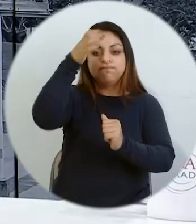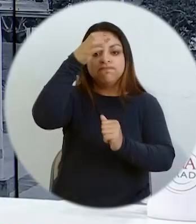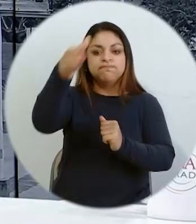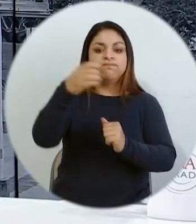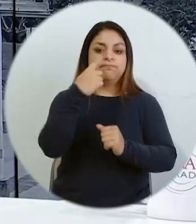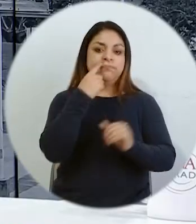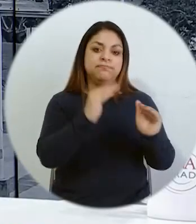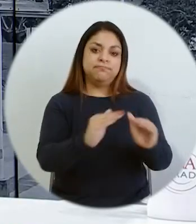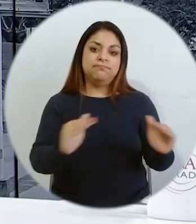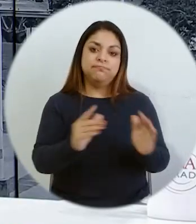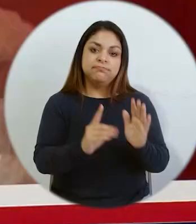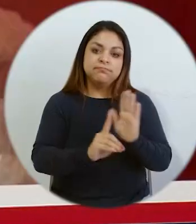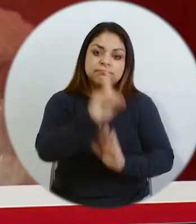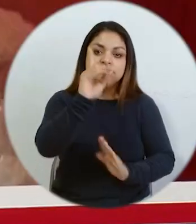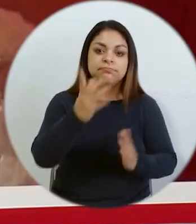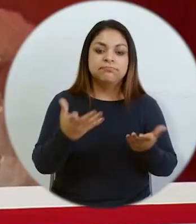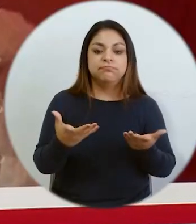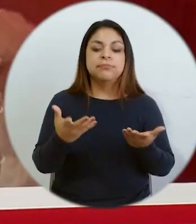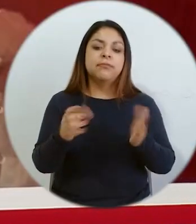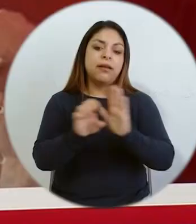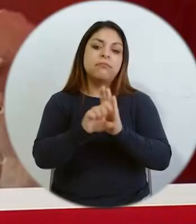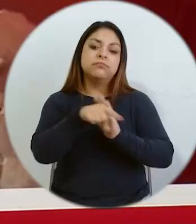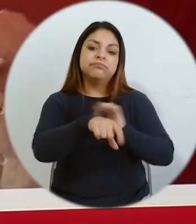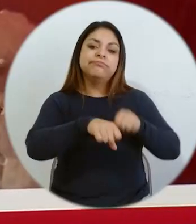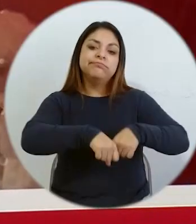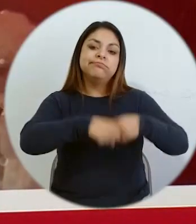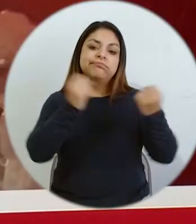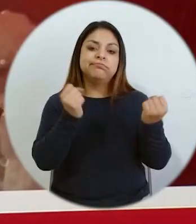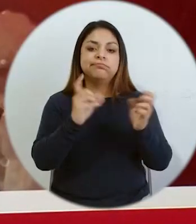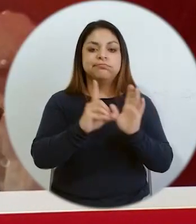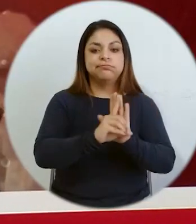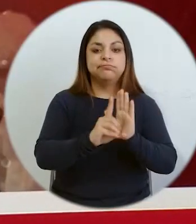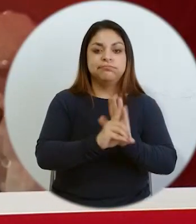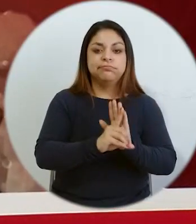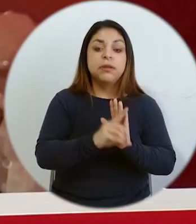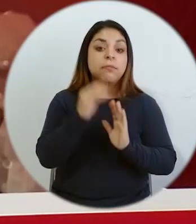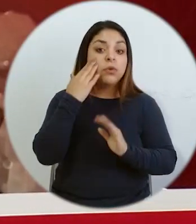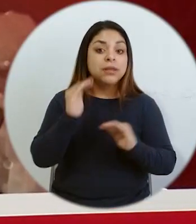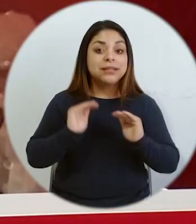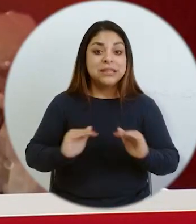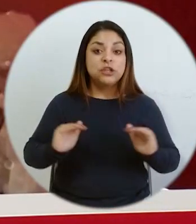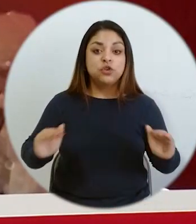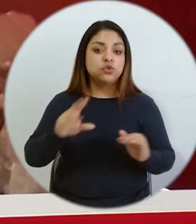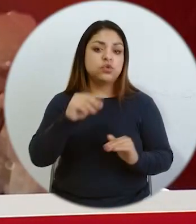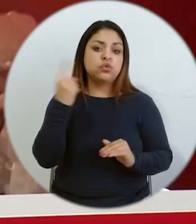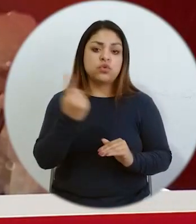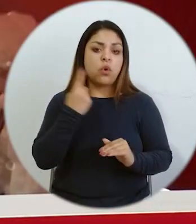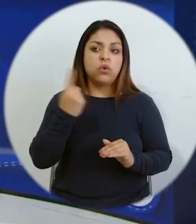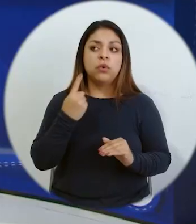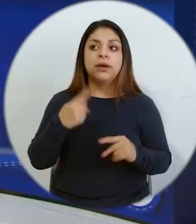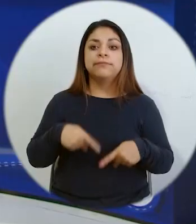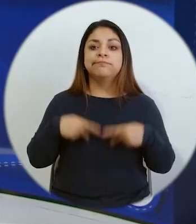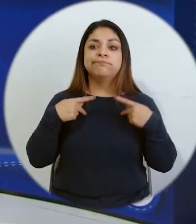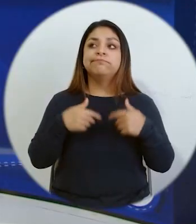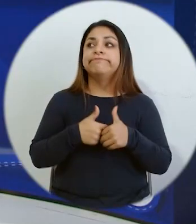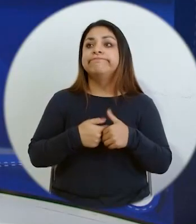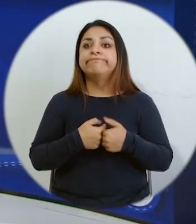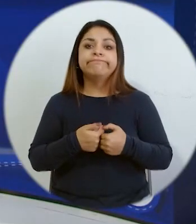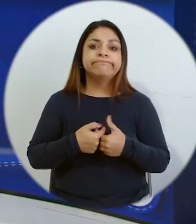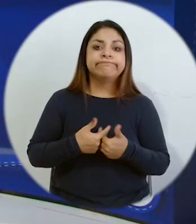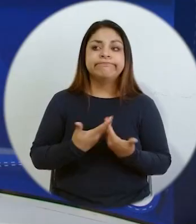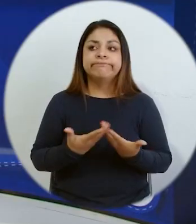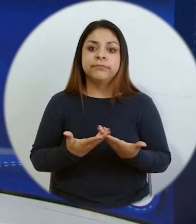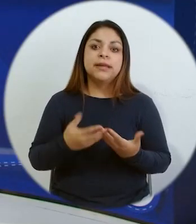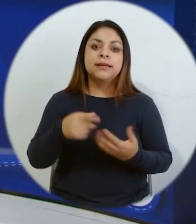deportivos, culturales para el desarrollo de las personas. Es decir, cuando se violentan los derechos, porque recordemos, los niños no solamente tienen derecho a